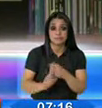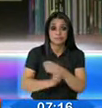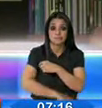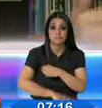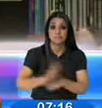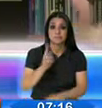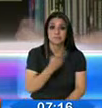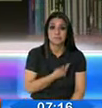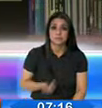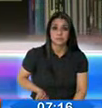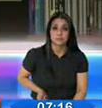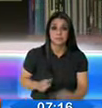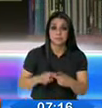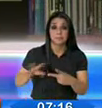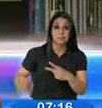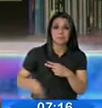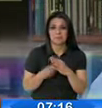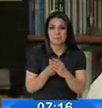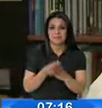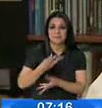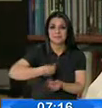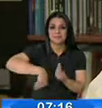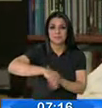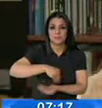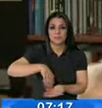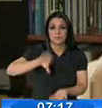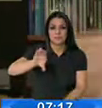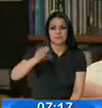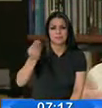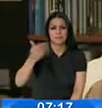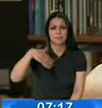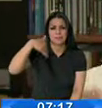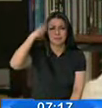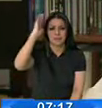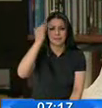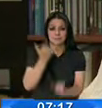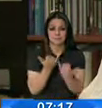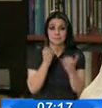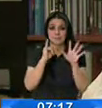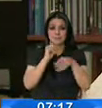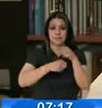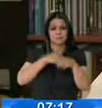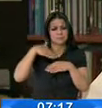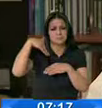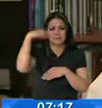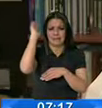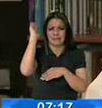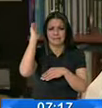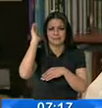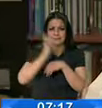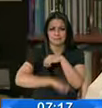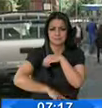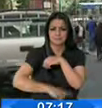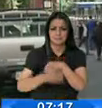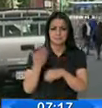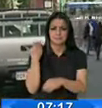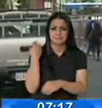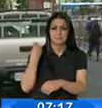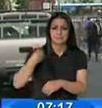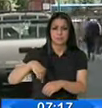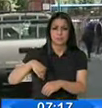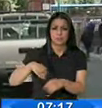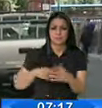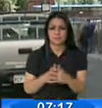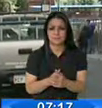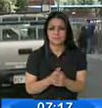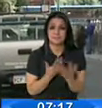vicepresidente más la reparación económica será mucho mayor a la que fue parte de la sentencia del día miércoles pasado. Lo cierto es que